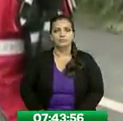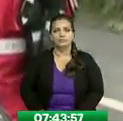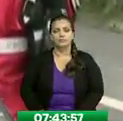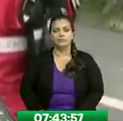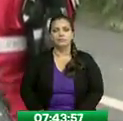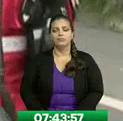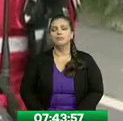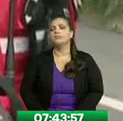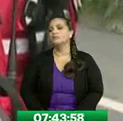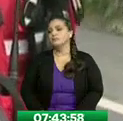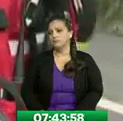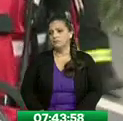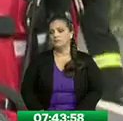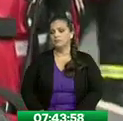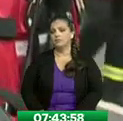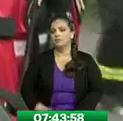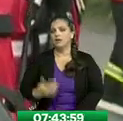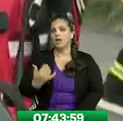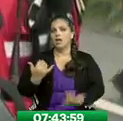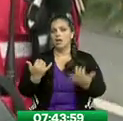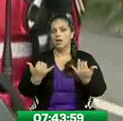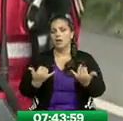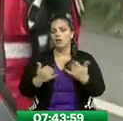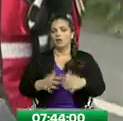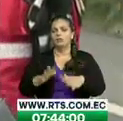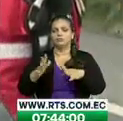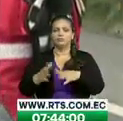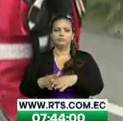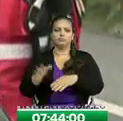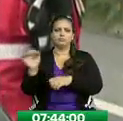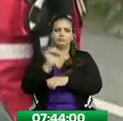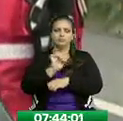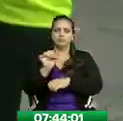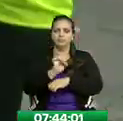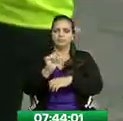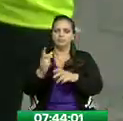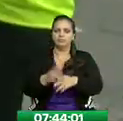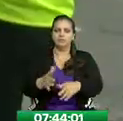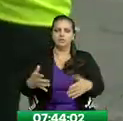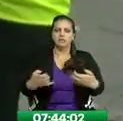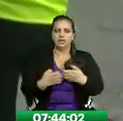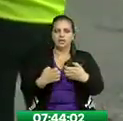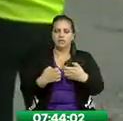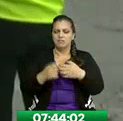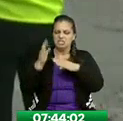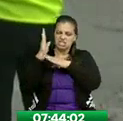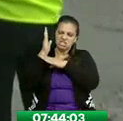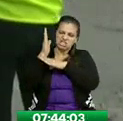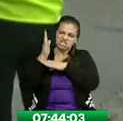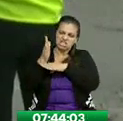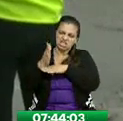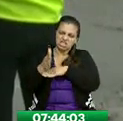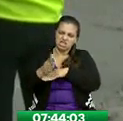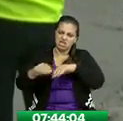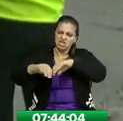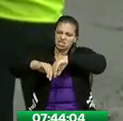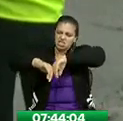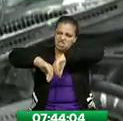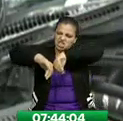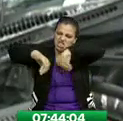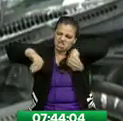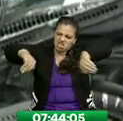para poder forzar o romper el vehículo, forzar como dijo metales. Pero al parecer el fantasma de la muerte se fue en una de